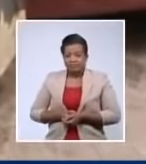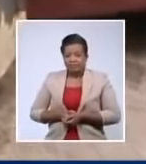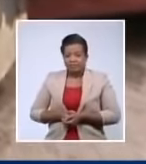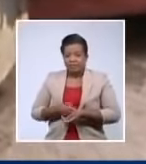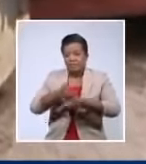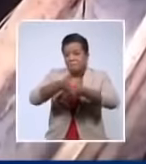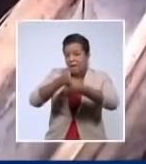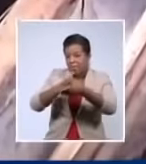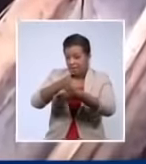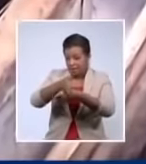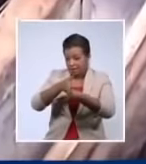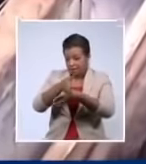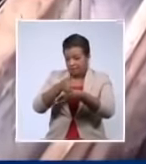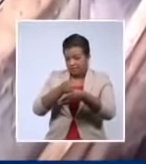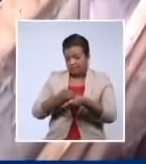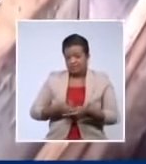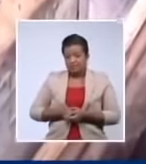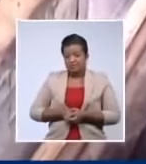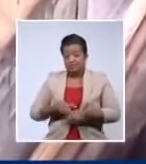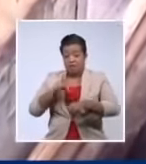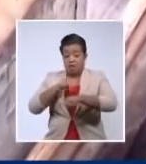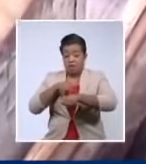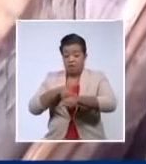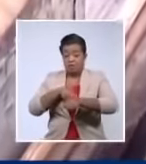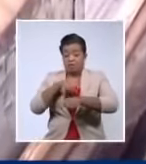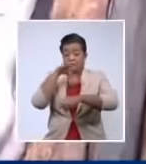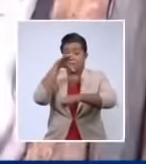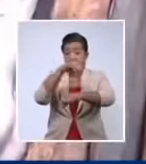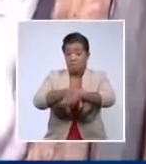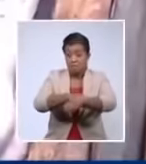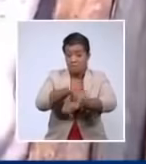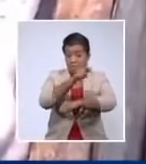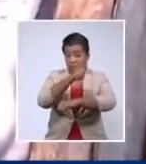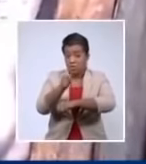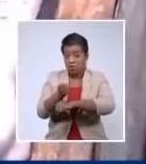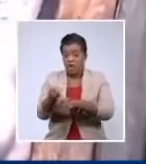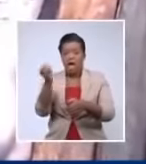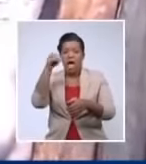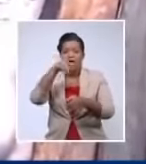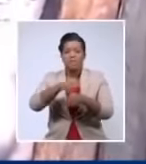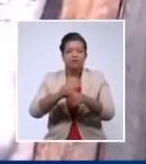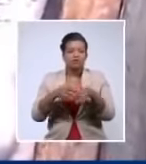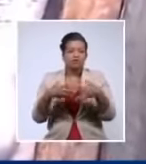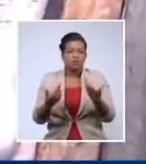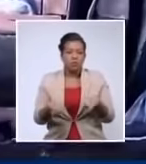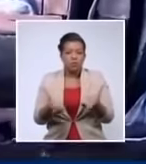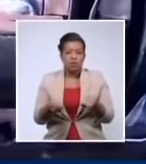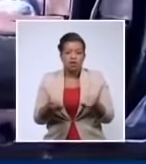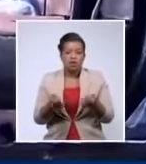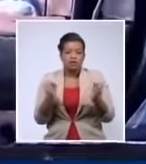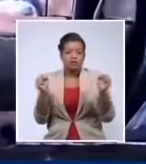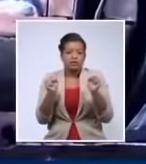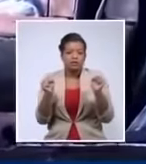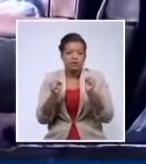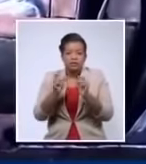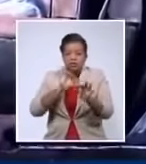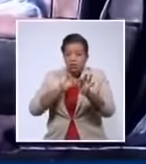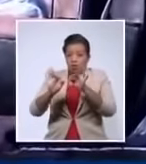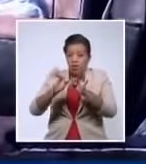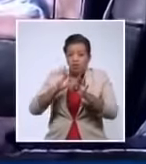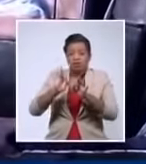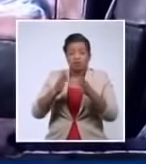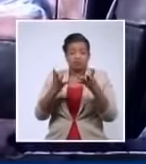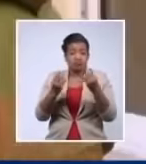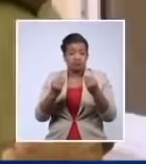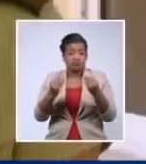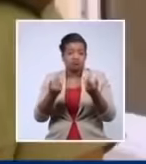y de aluminio. En el momento de la detención, dentro de las embarcaciones habían neveras rústicas con un volumen